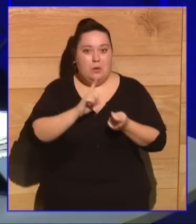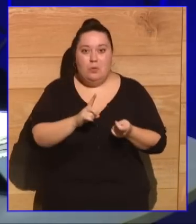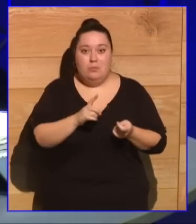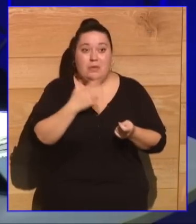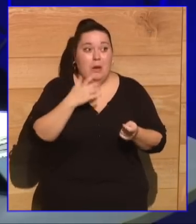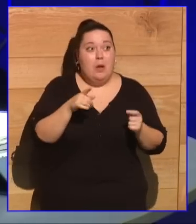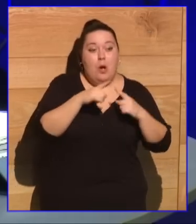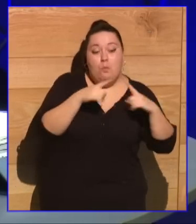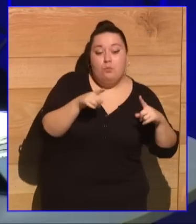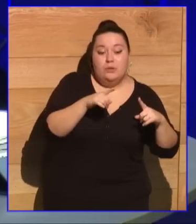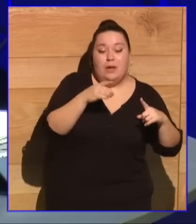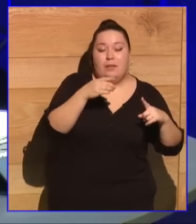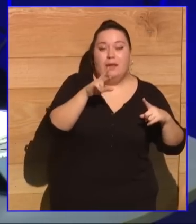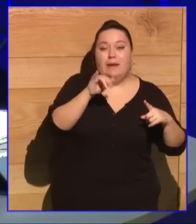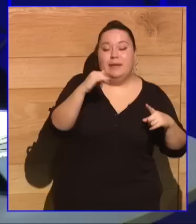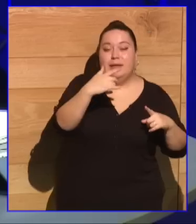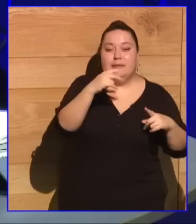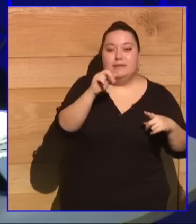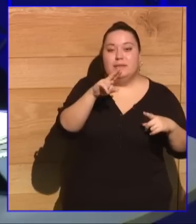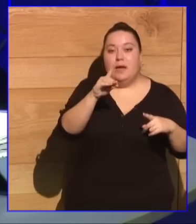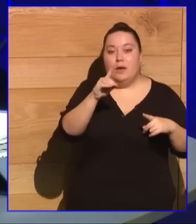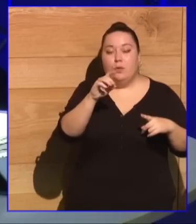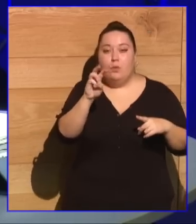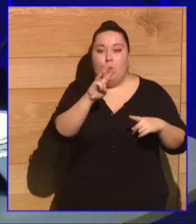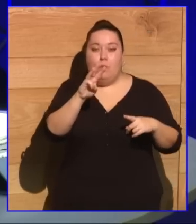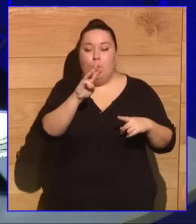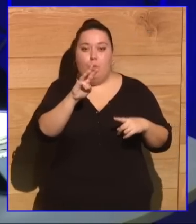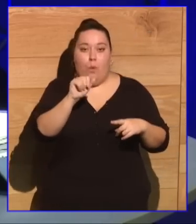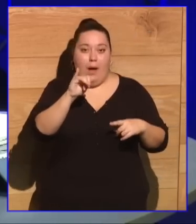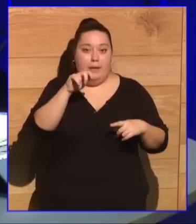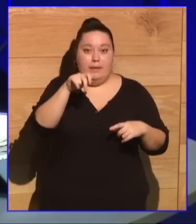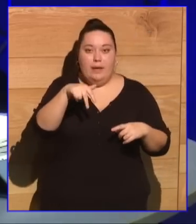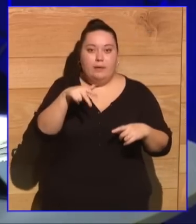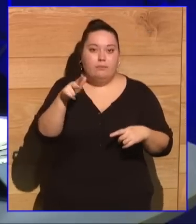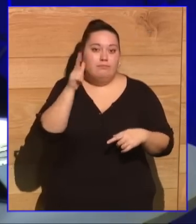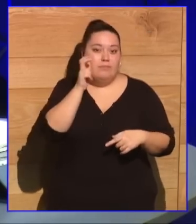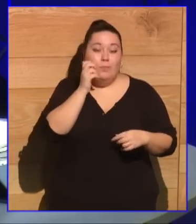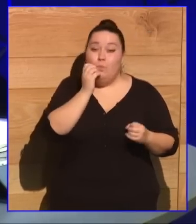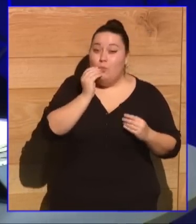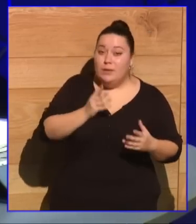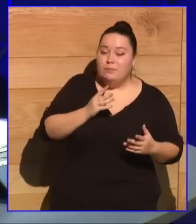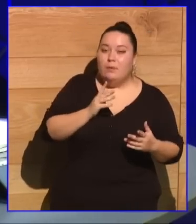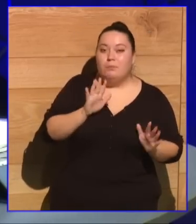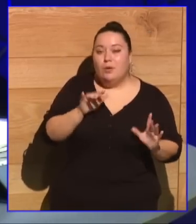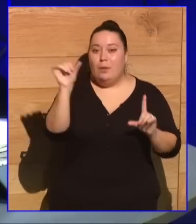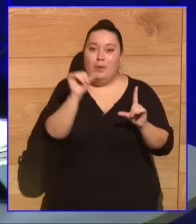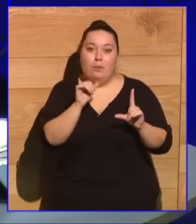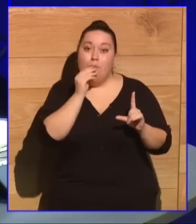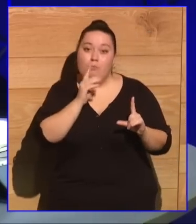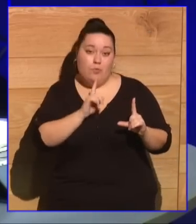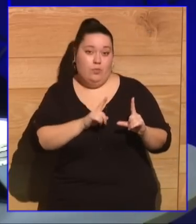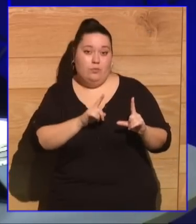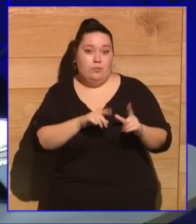te guste la música de Richard O'Brien, que es maravillosa, pues te podrás escuchar el disco 30 veces. Pero esa película no crece por